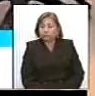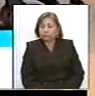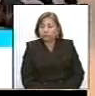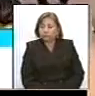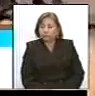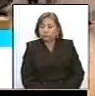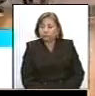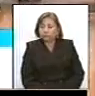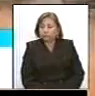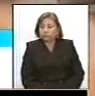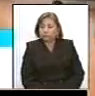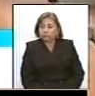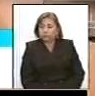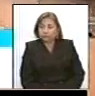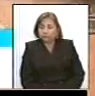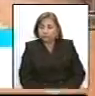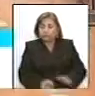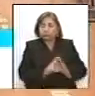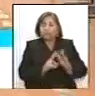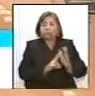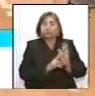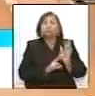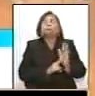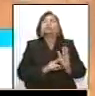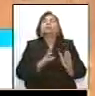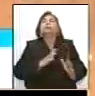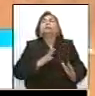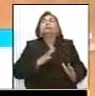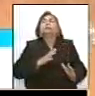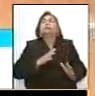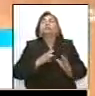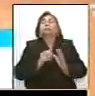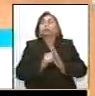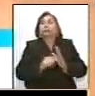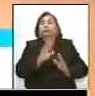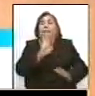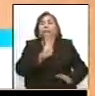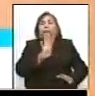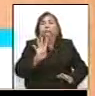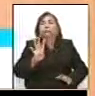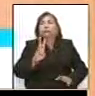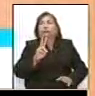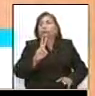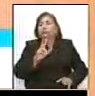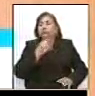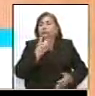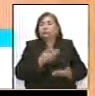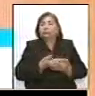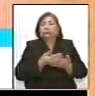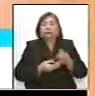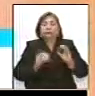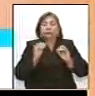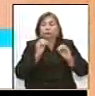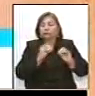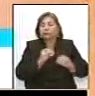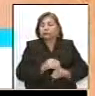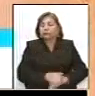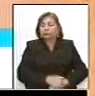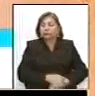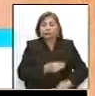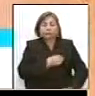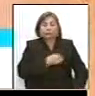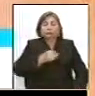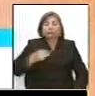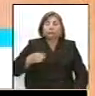Con su venia, señora presidenta, reglamento de la Comisión de Ética Parlamentaria, artículo 42, inhibición y recusación. Los miembros